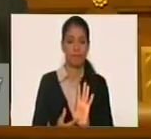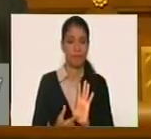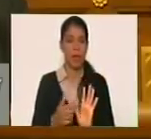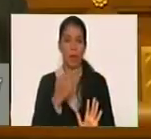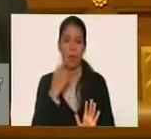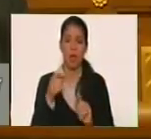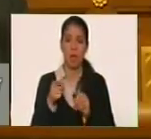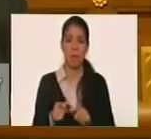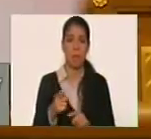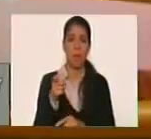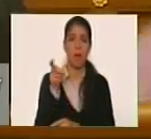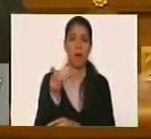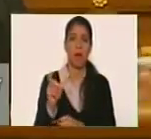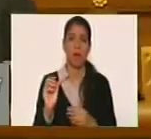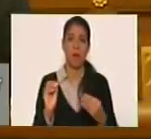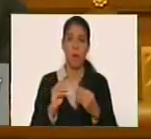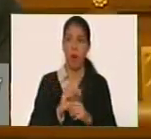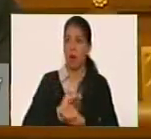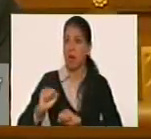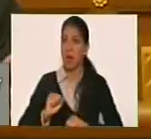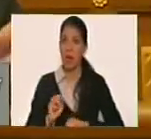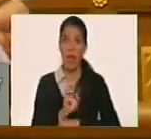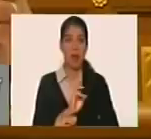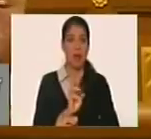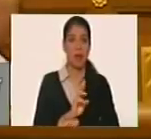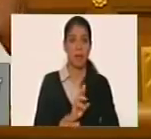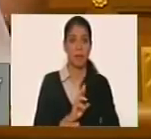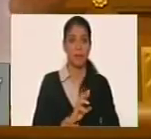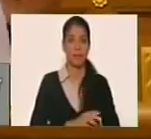no actuó de forma diligente.